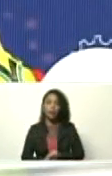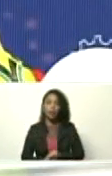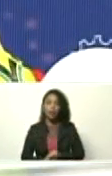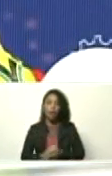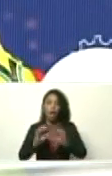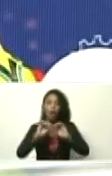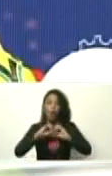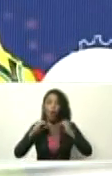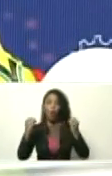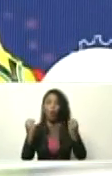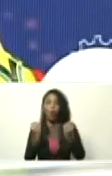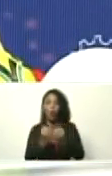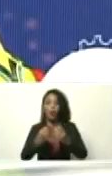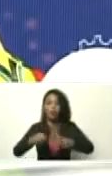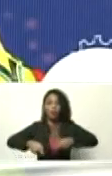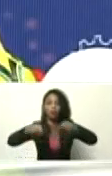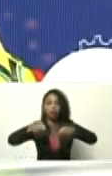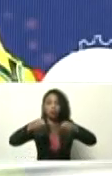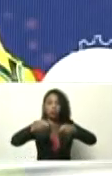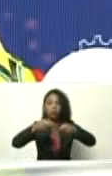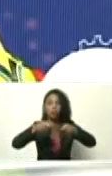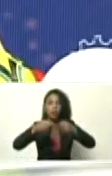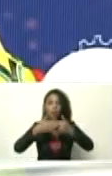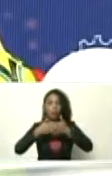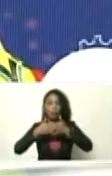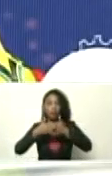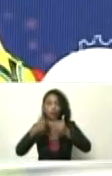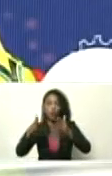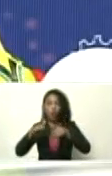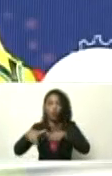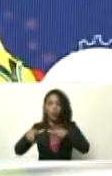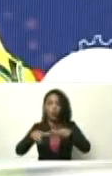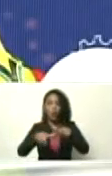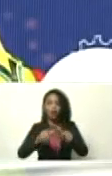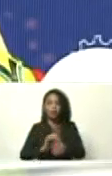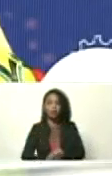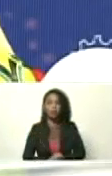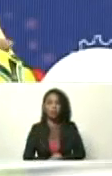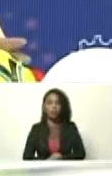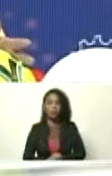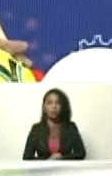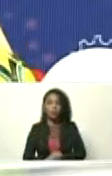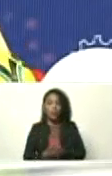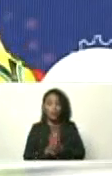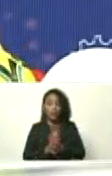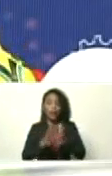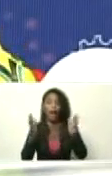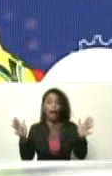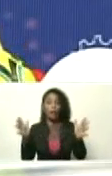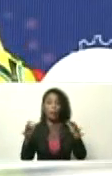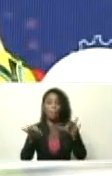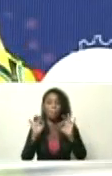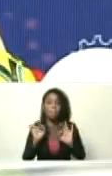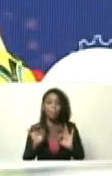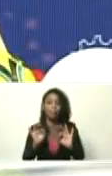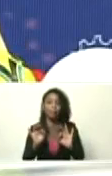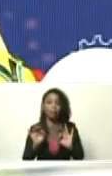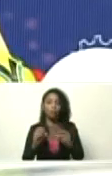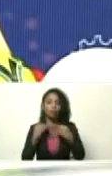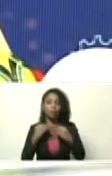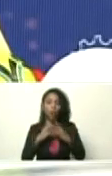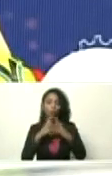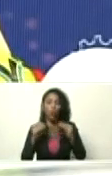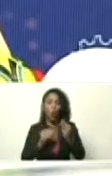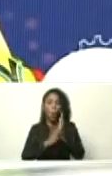supermercados, concedan y abran un espacio grande y especial para que todos